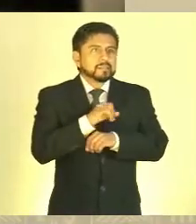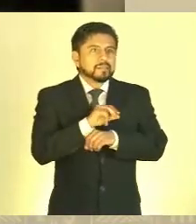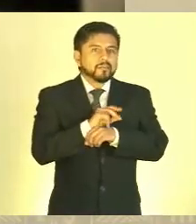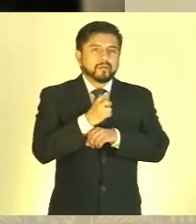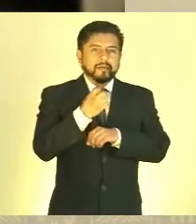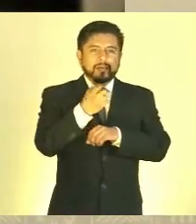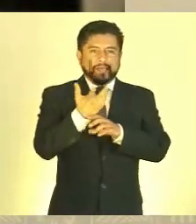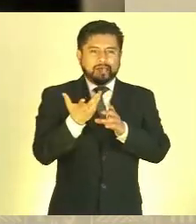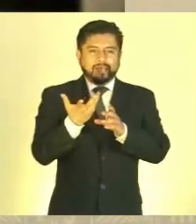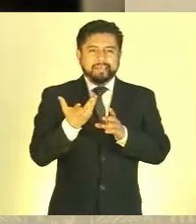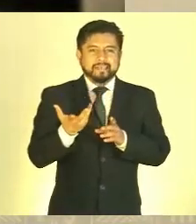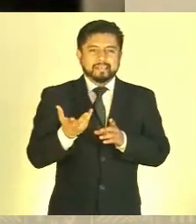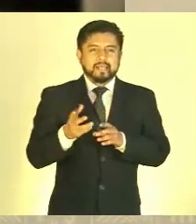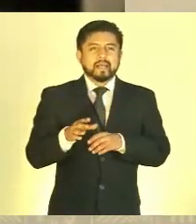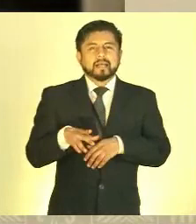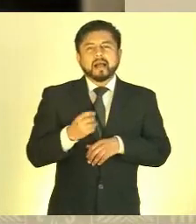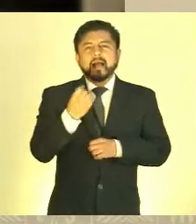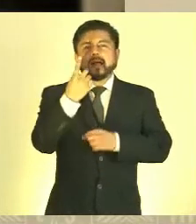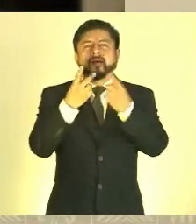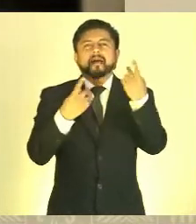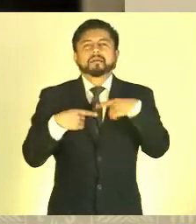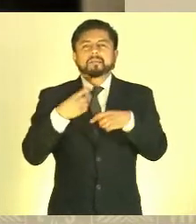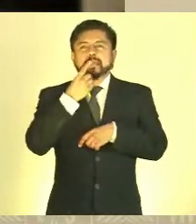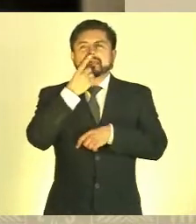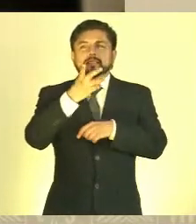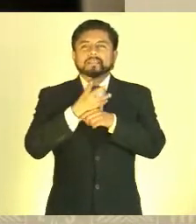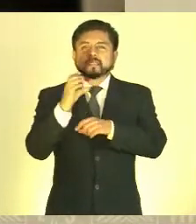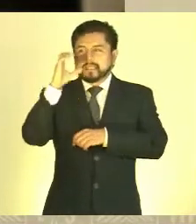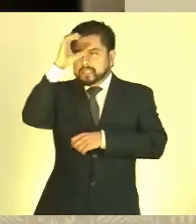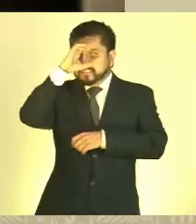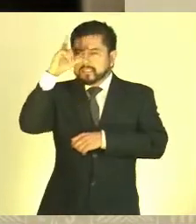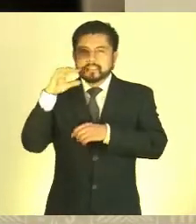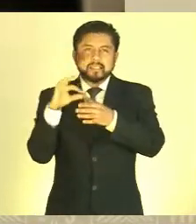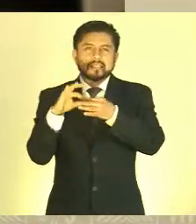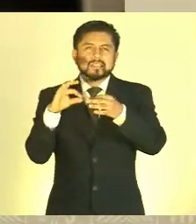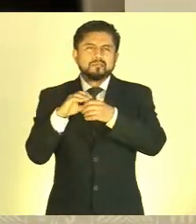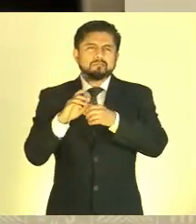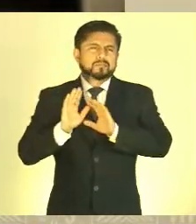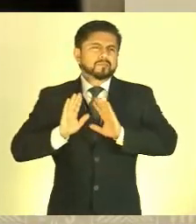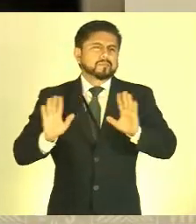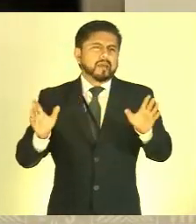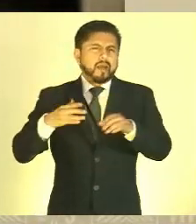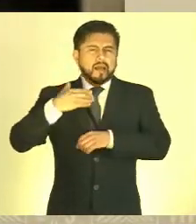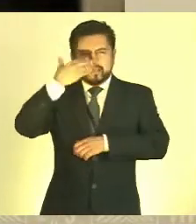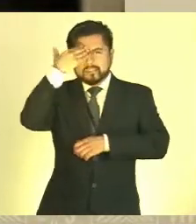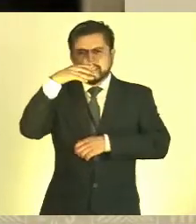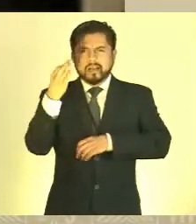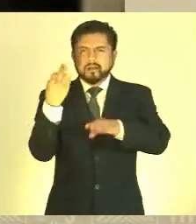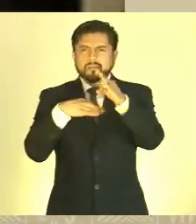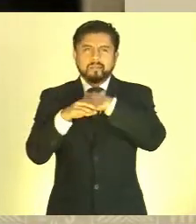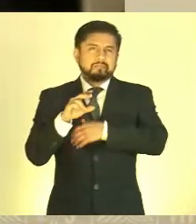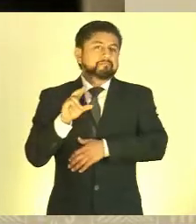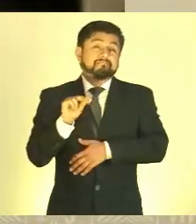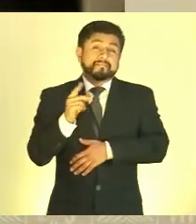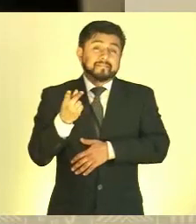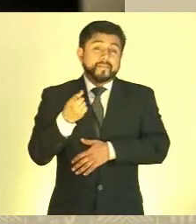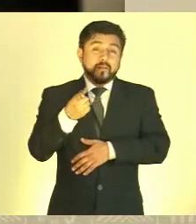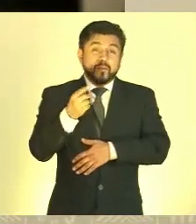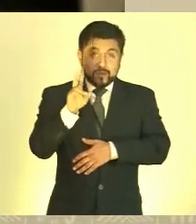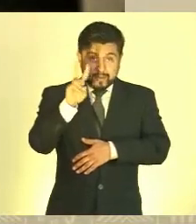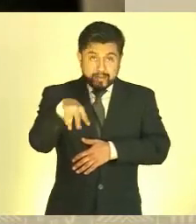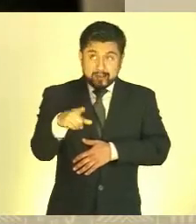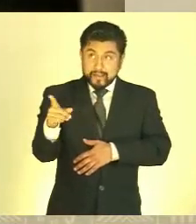casi explicó todo, que casi sabemos todo. En realidad no sabemos casi nada y los físicos de hoy lo saben muy bien. Y eso